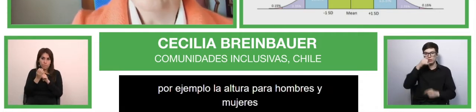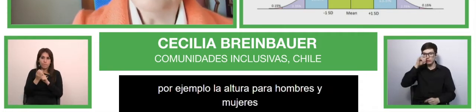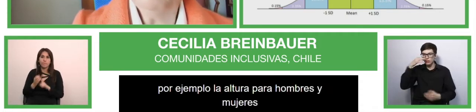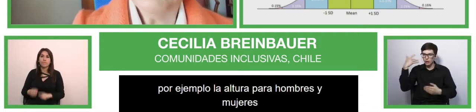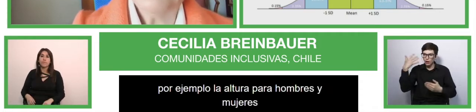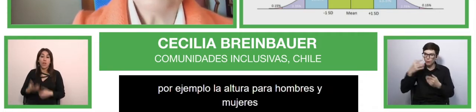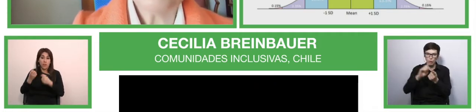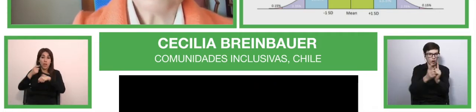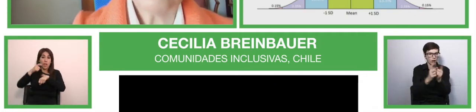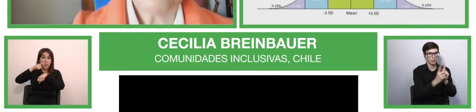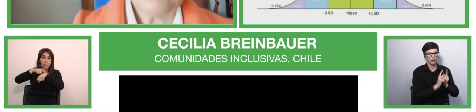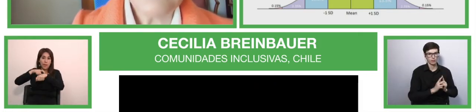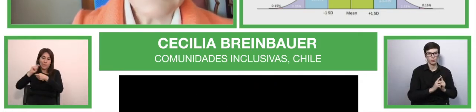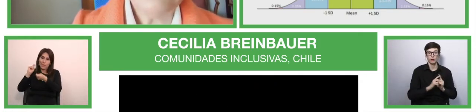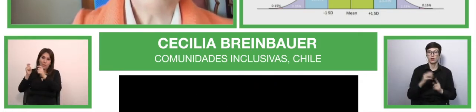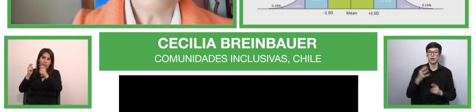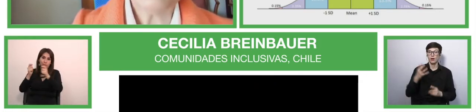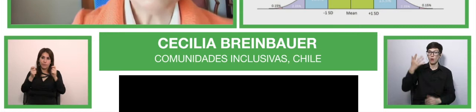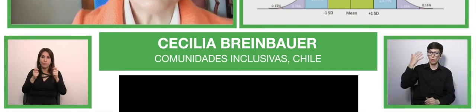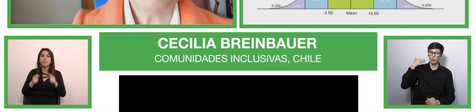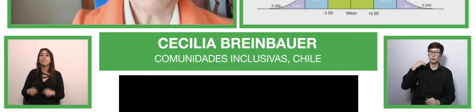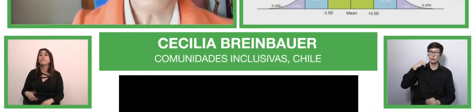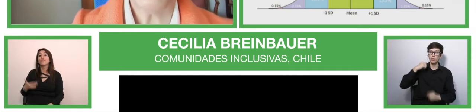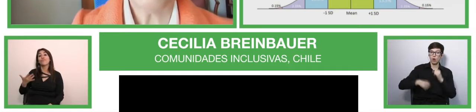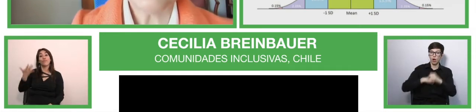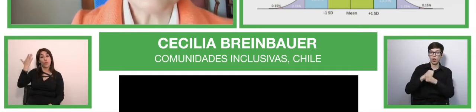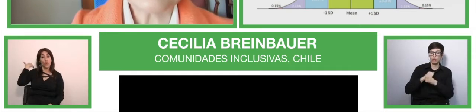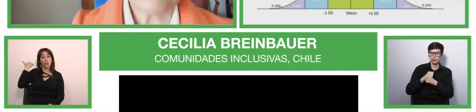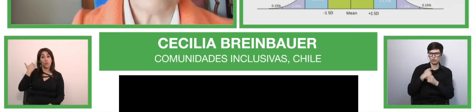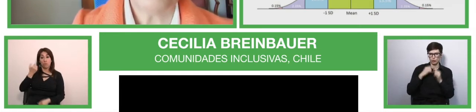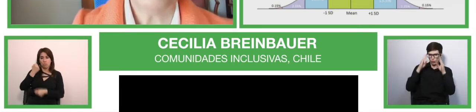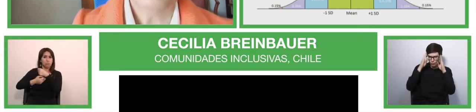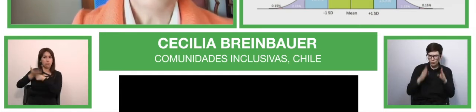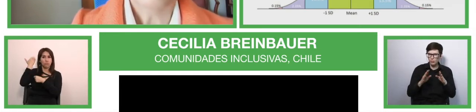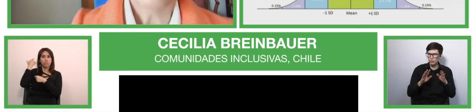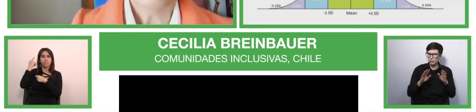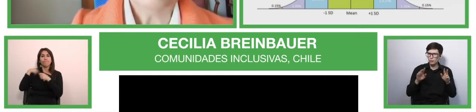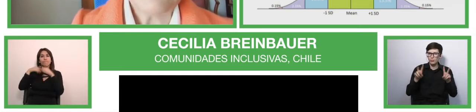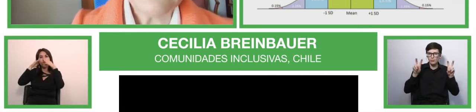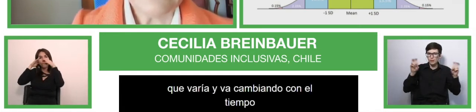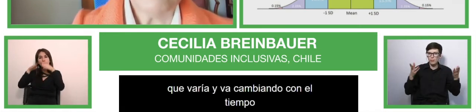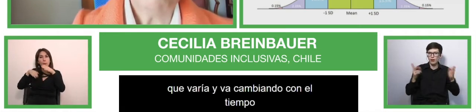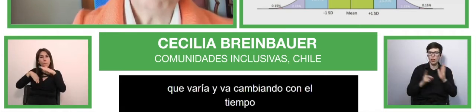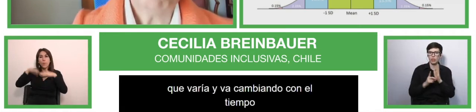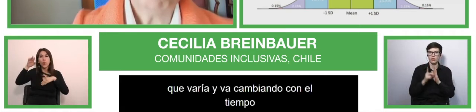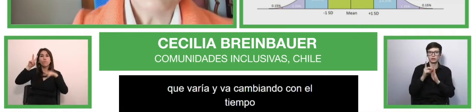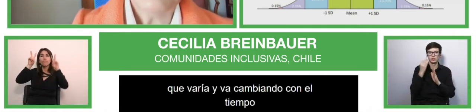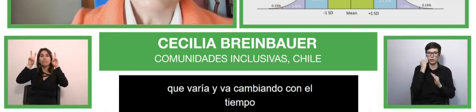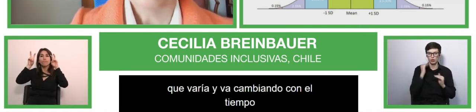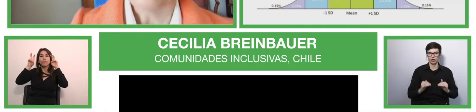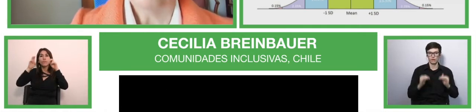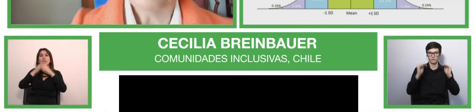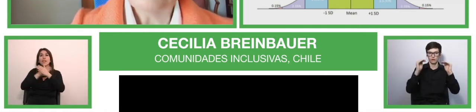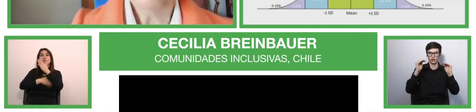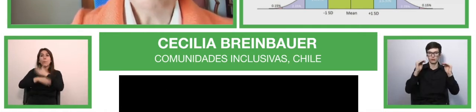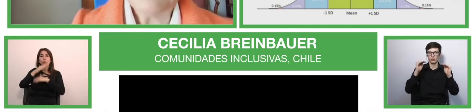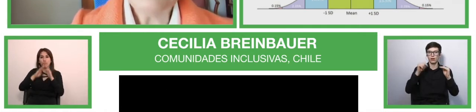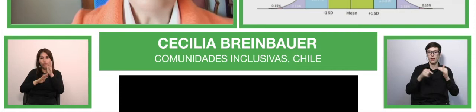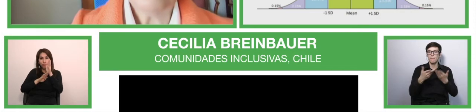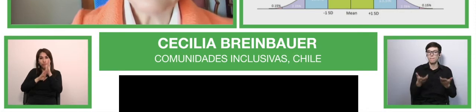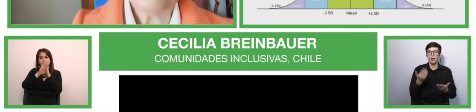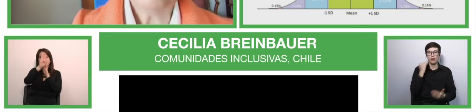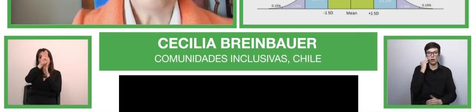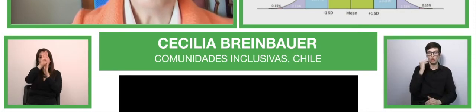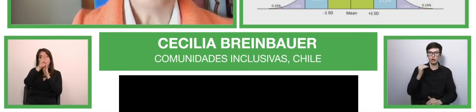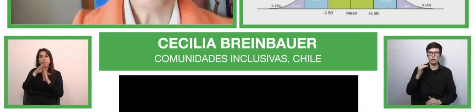en los últimos años se ha colocado gran énfasis en la promoción del desarrollo infantil que los niños